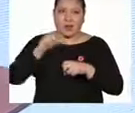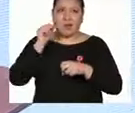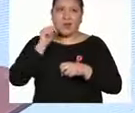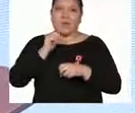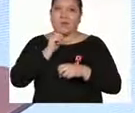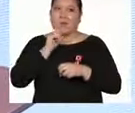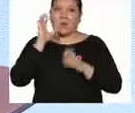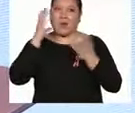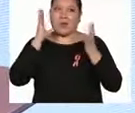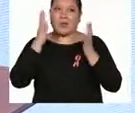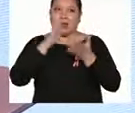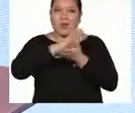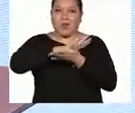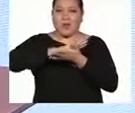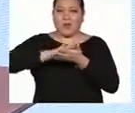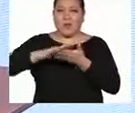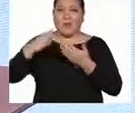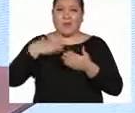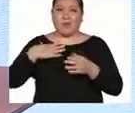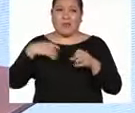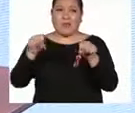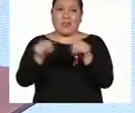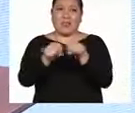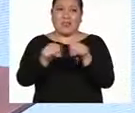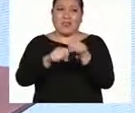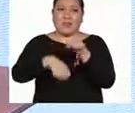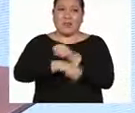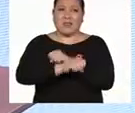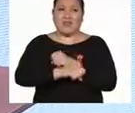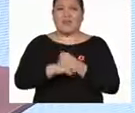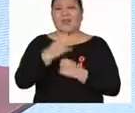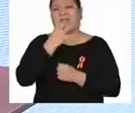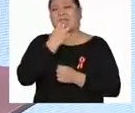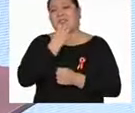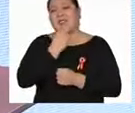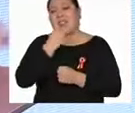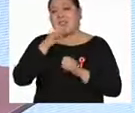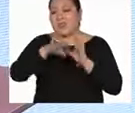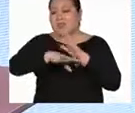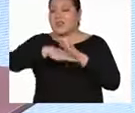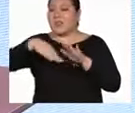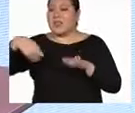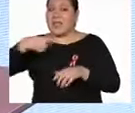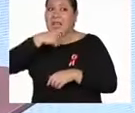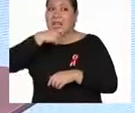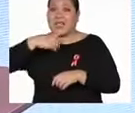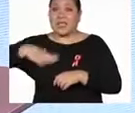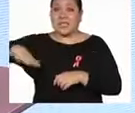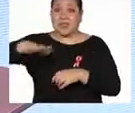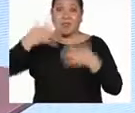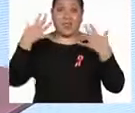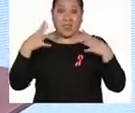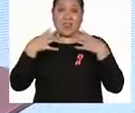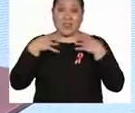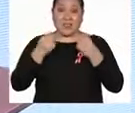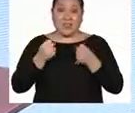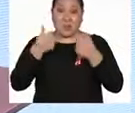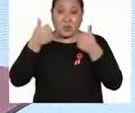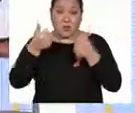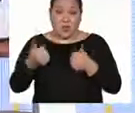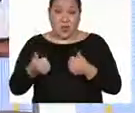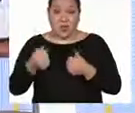zapatillas en todo este tiempo. Extraño mucho mis salidas al desierto. Apenas sea seguro, volveré a hacer esas